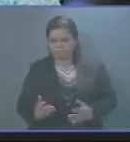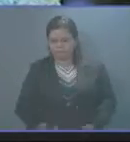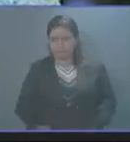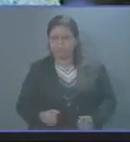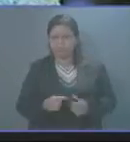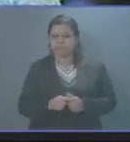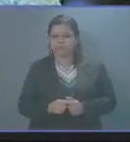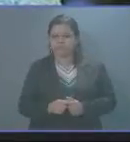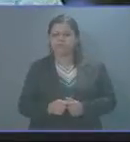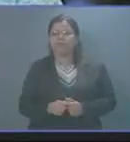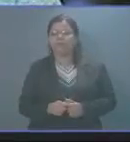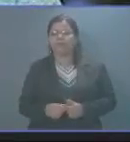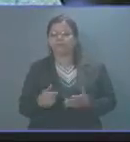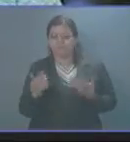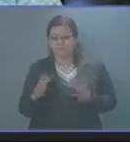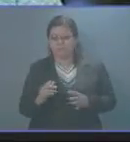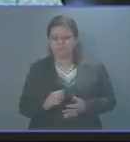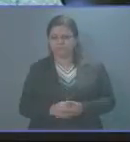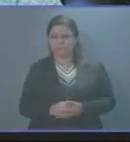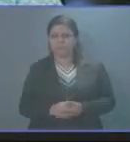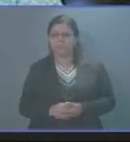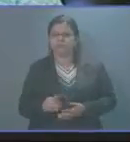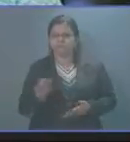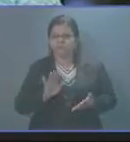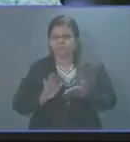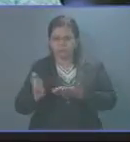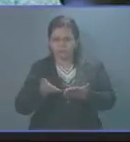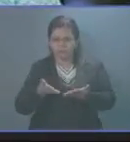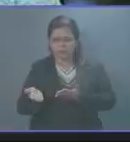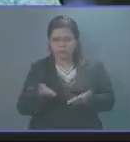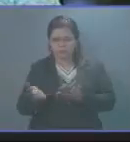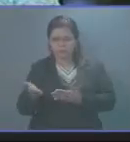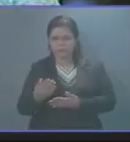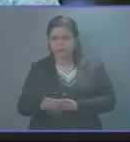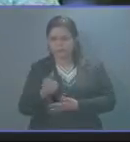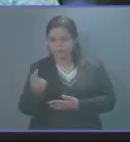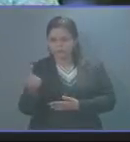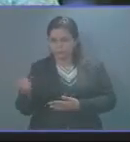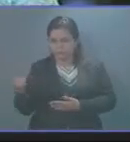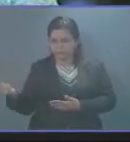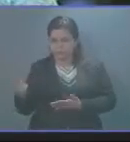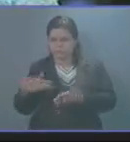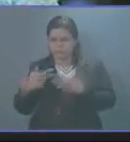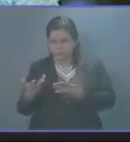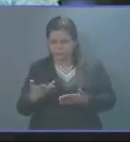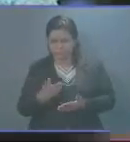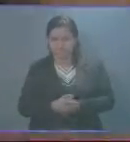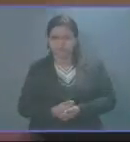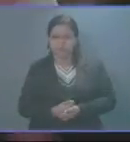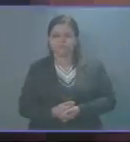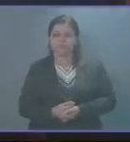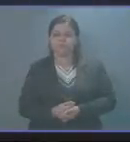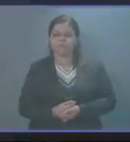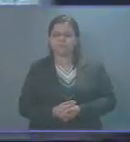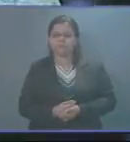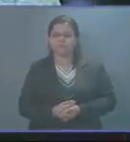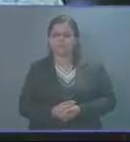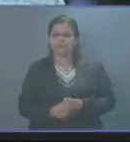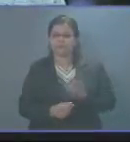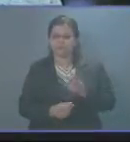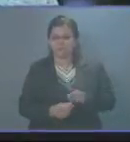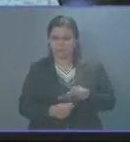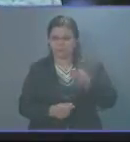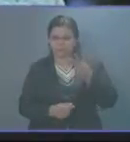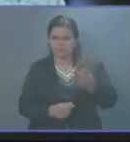forma de gobierno establecida por servicios altruistas y humanitarios relevantes prestados a la nación. Romano